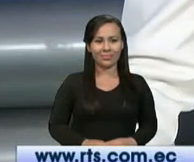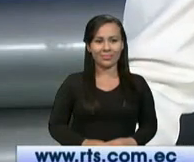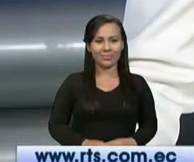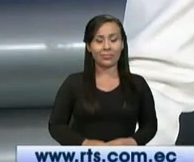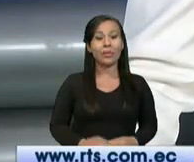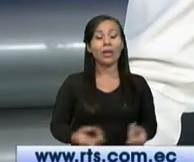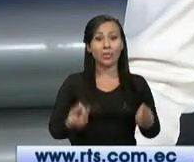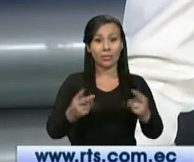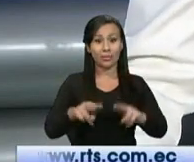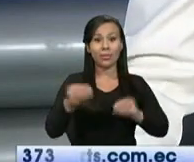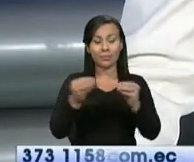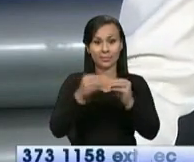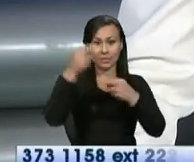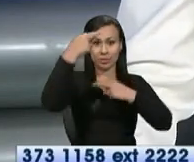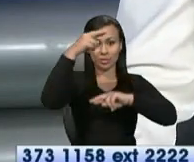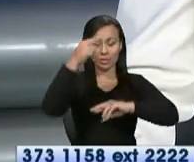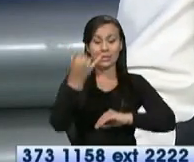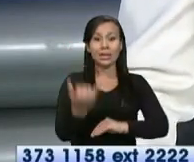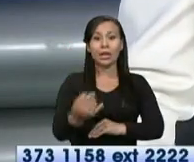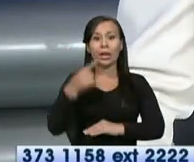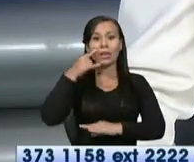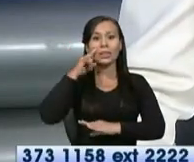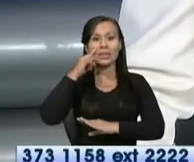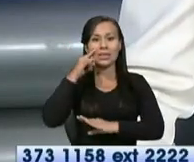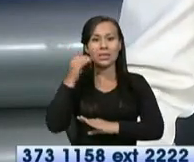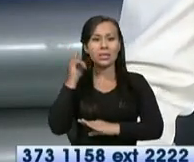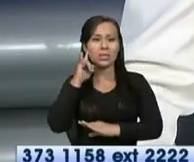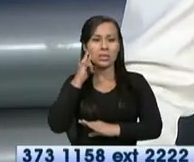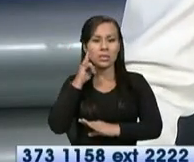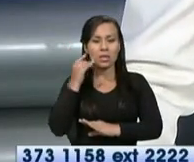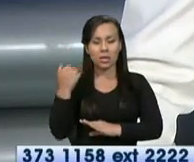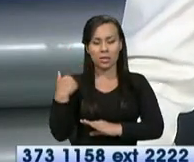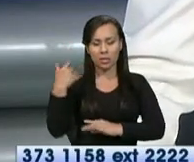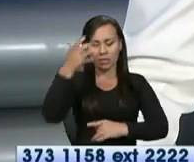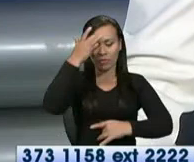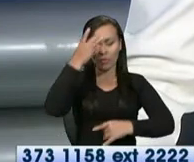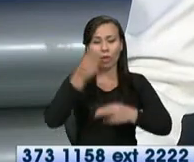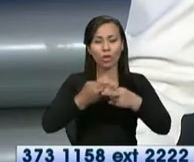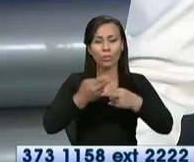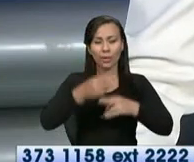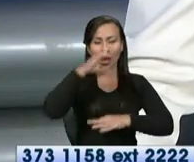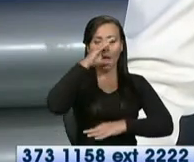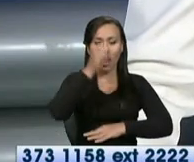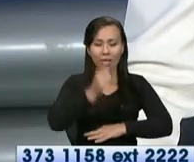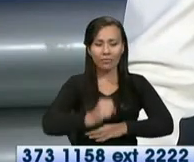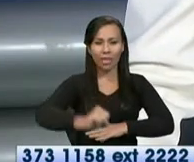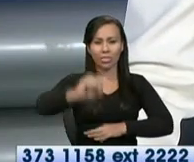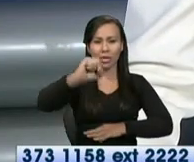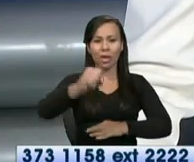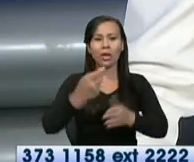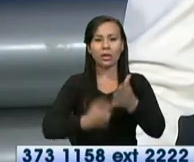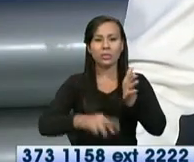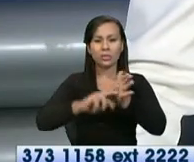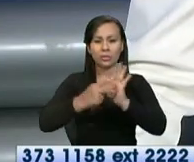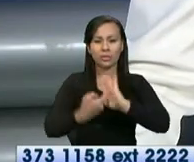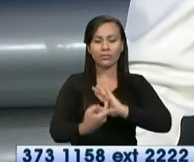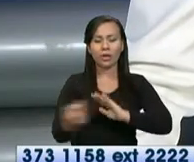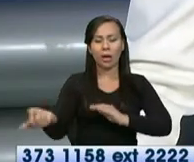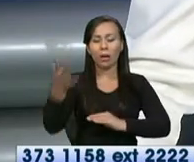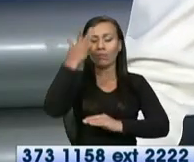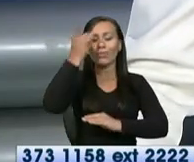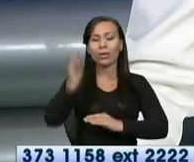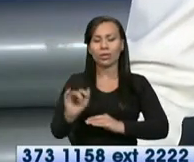Más información, amigos, a esta hora. La pequeña Dominic padece elefantiasis, una enfermedad crónica que se caracteriza por un